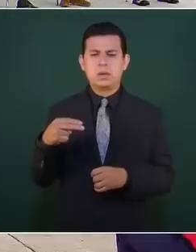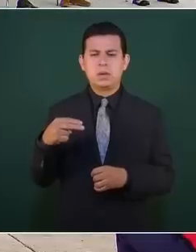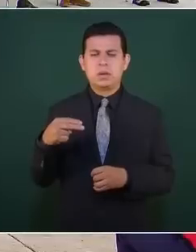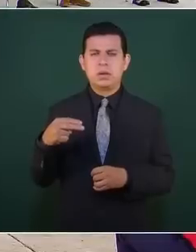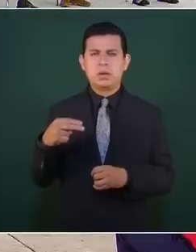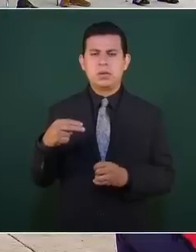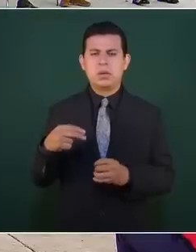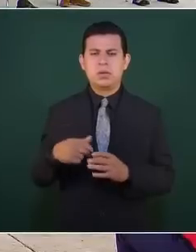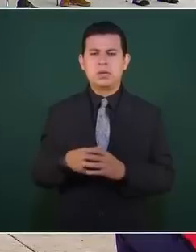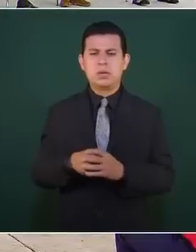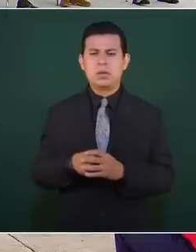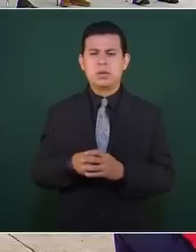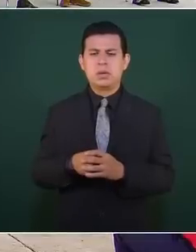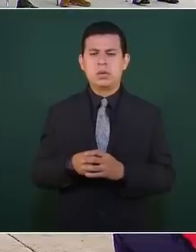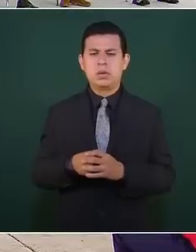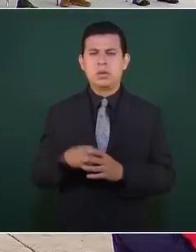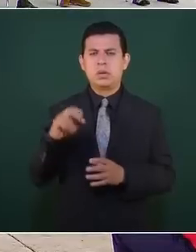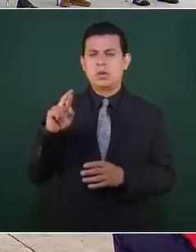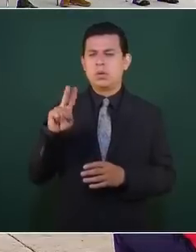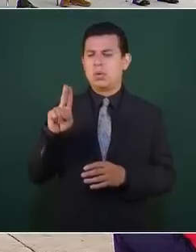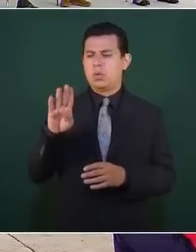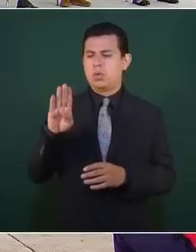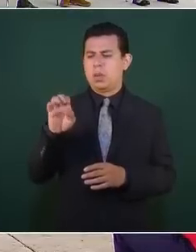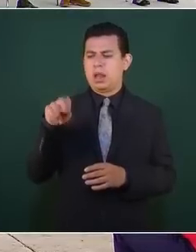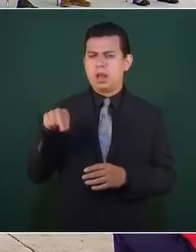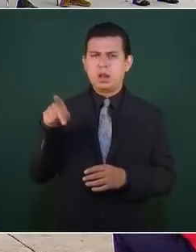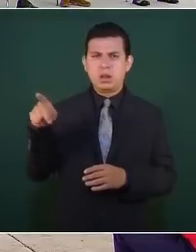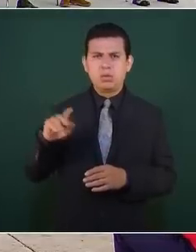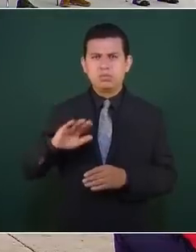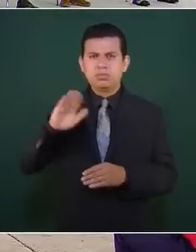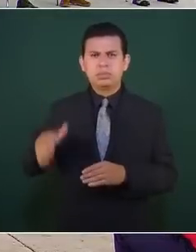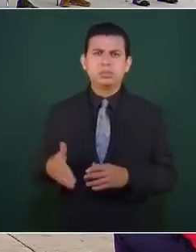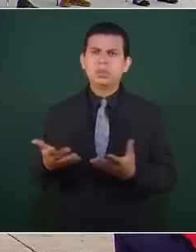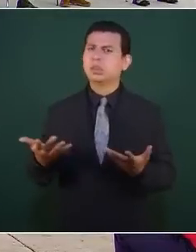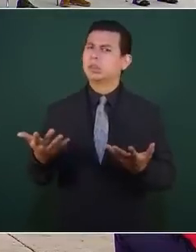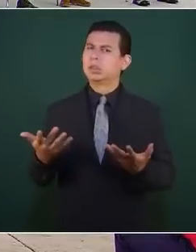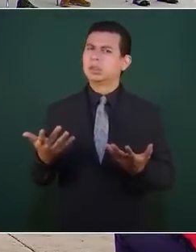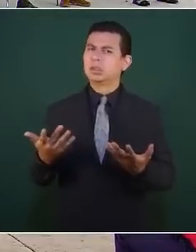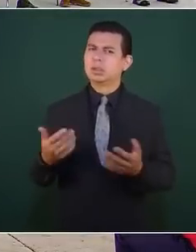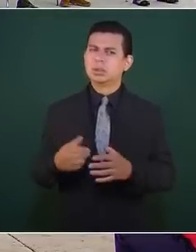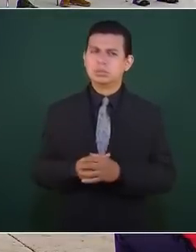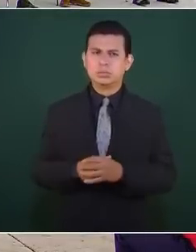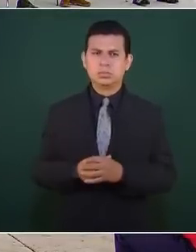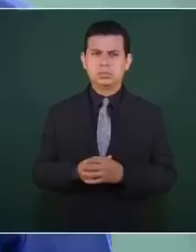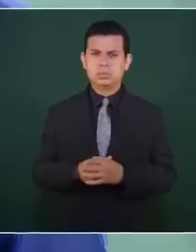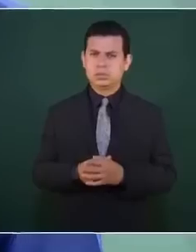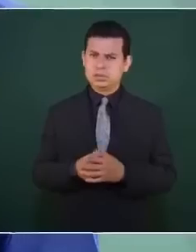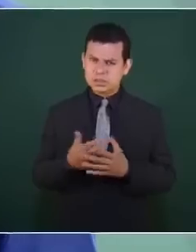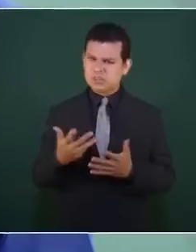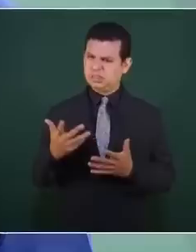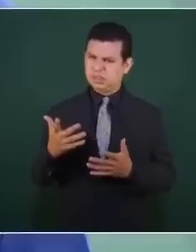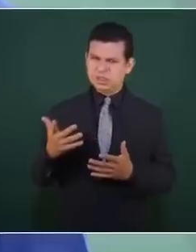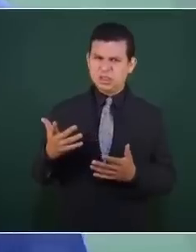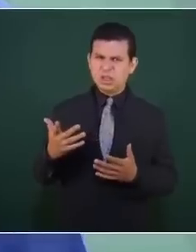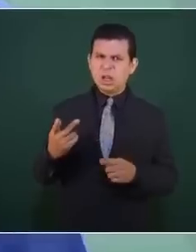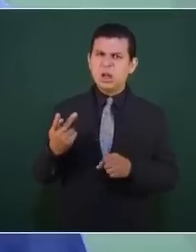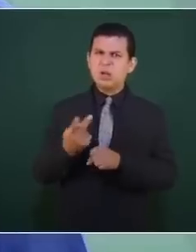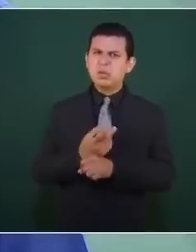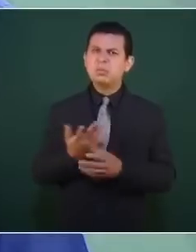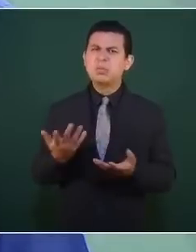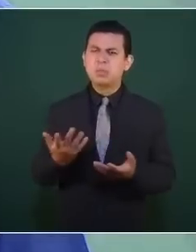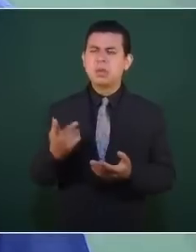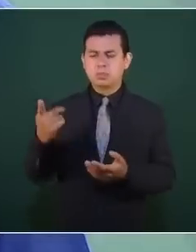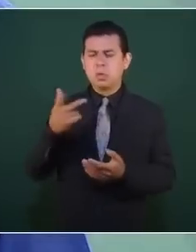Rubén Núñez, que en paz